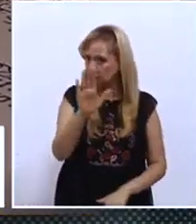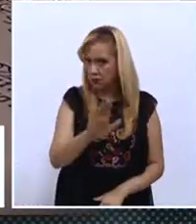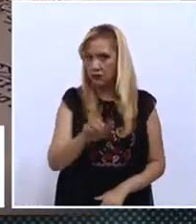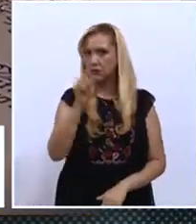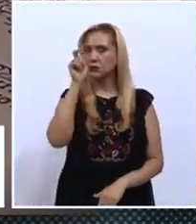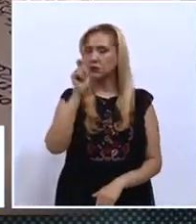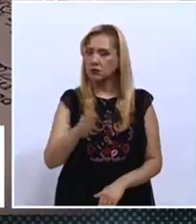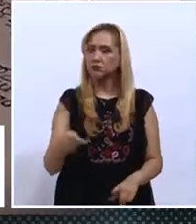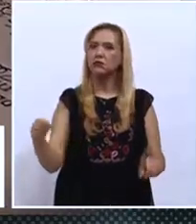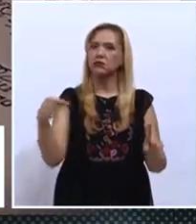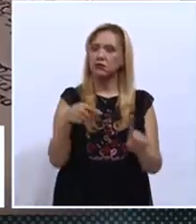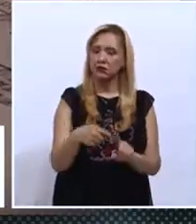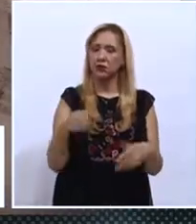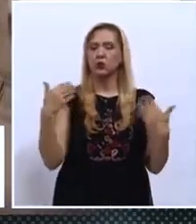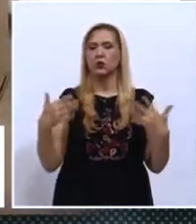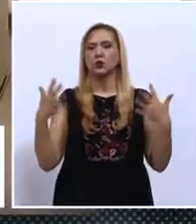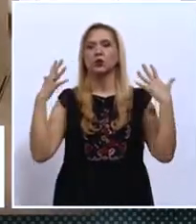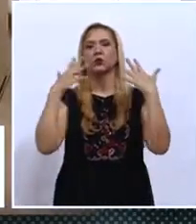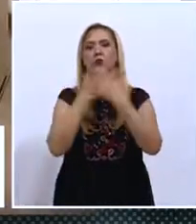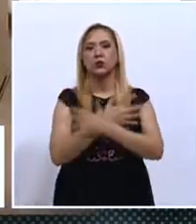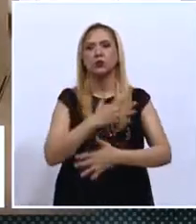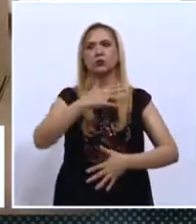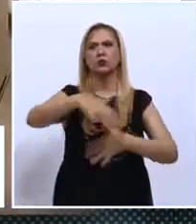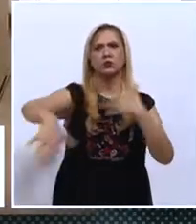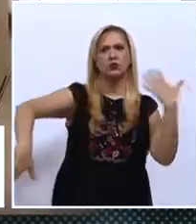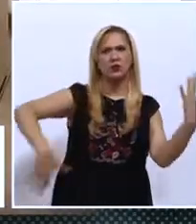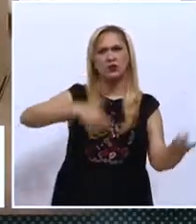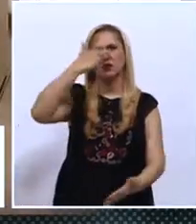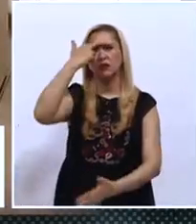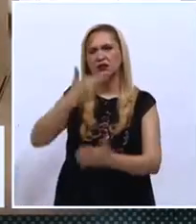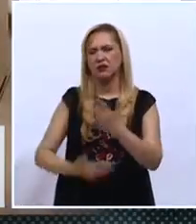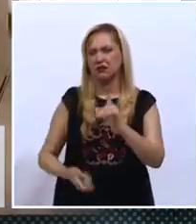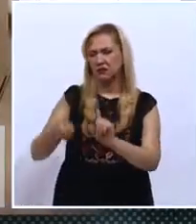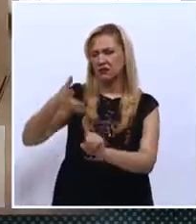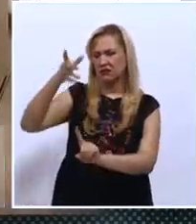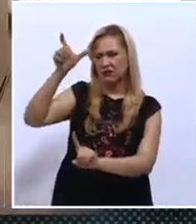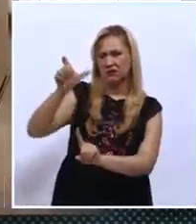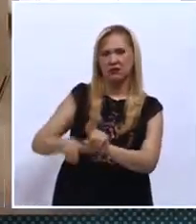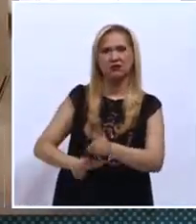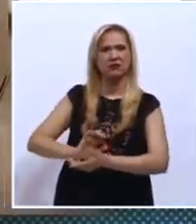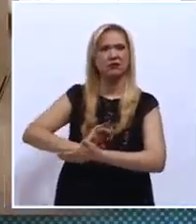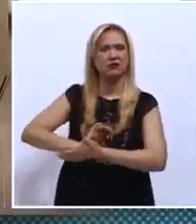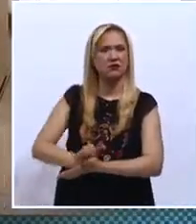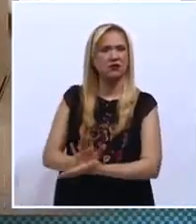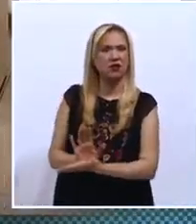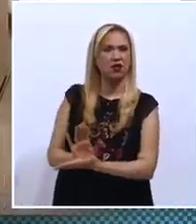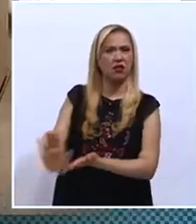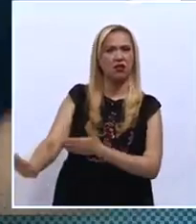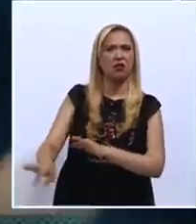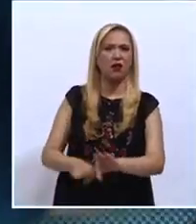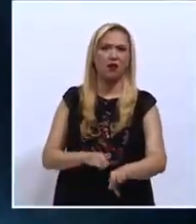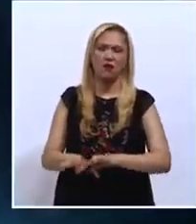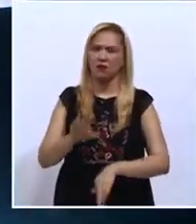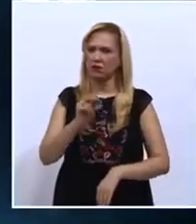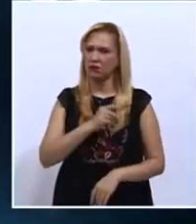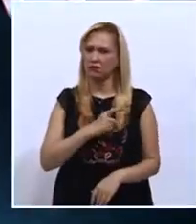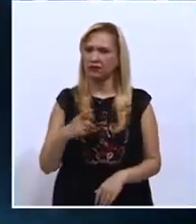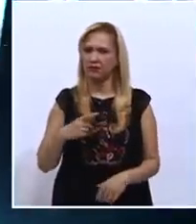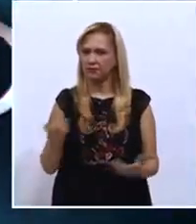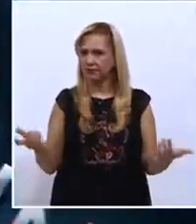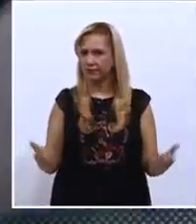fases de esta: el conflicto, la violencia o estigmatización y la marginación o exclusión laboral.